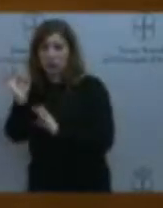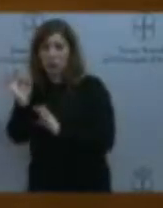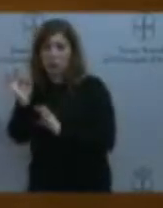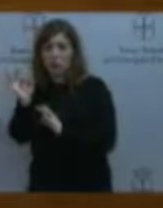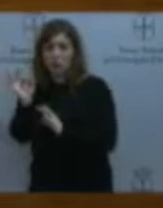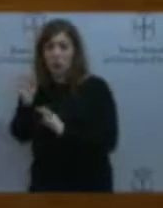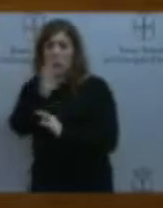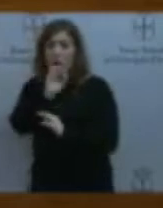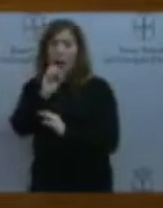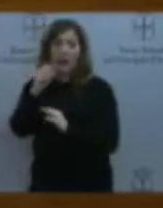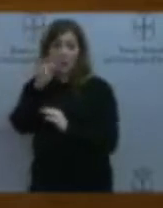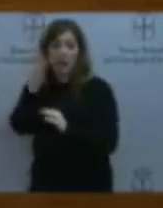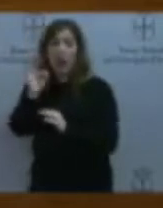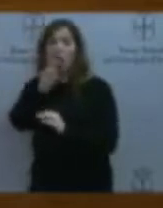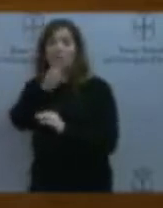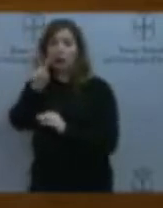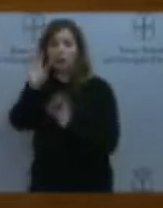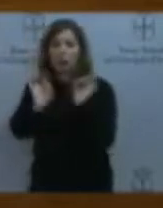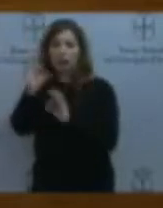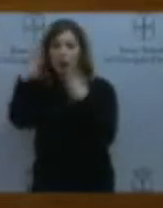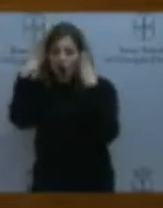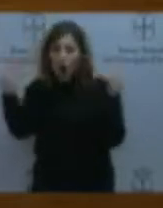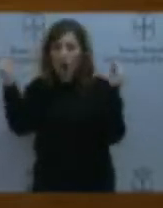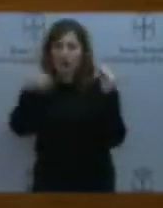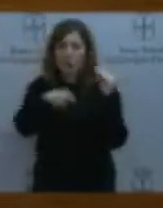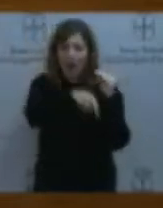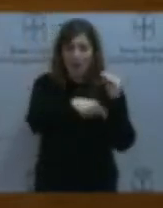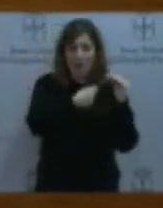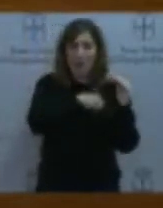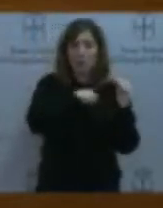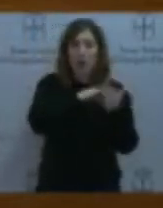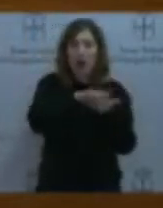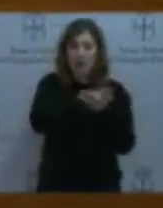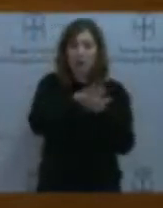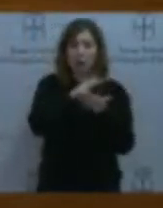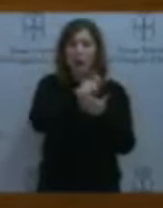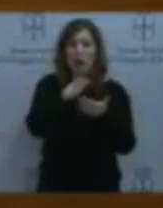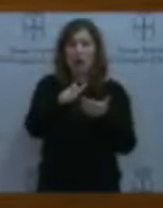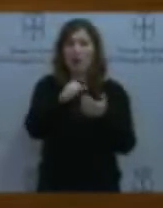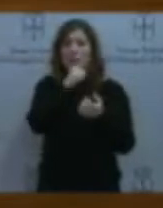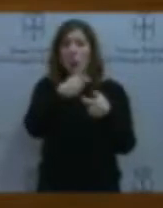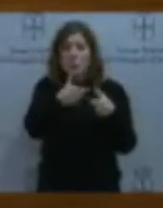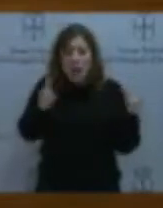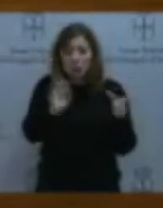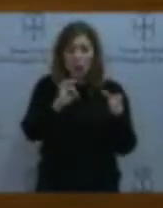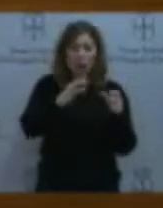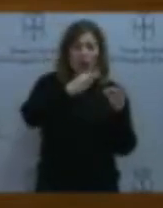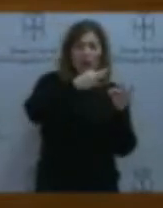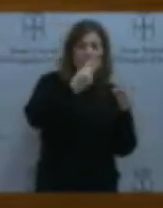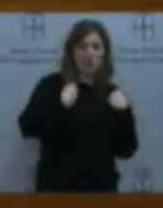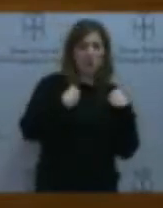32% en Holanda y en Asturias, donde se agravan por circunstancias como el envejecimiento, como la dispersión geográfica, como el paro